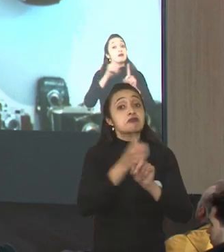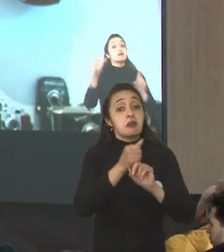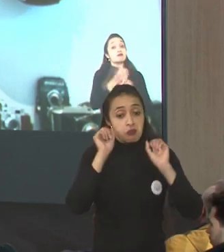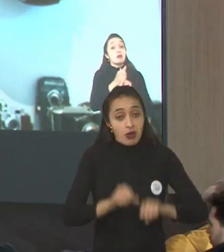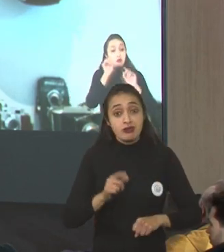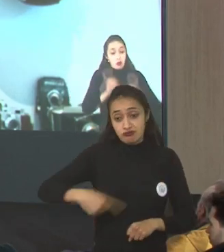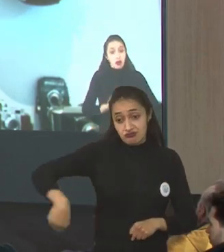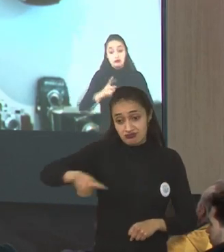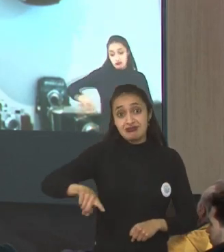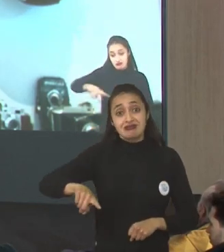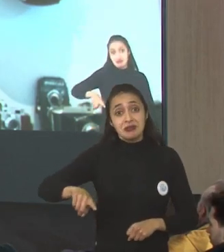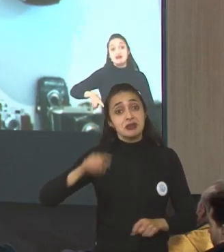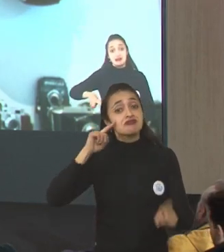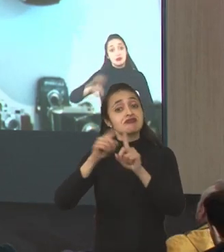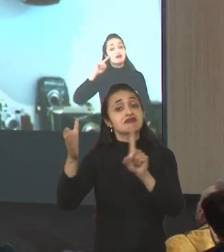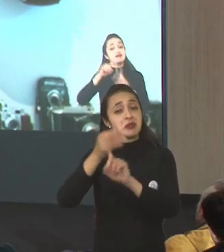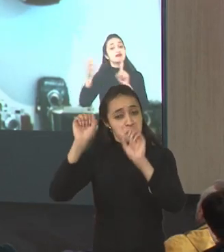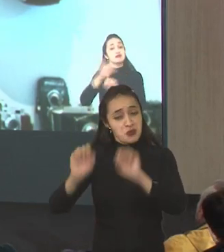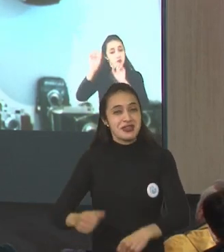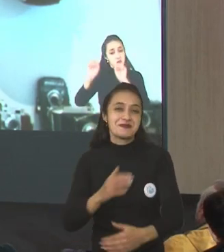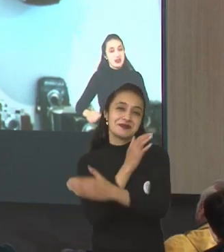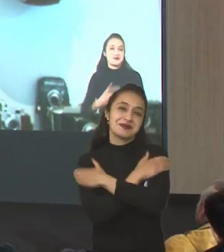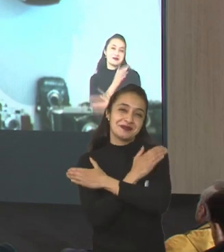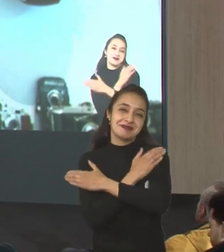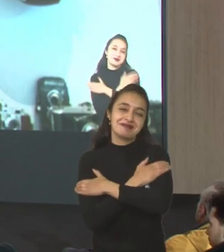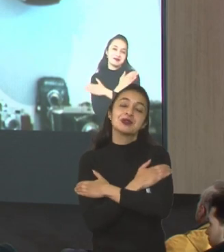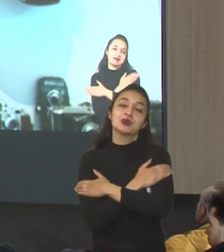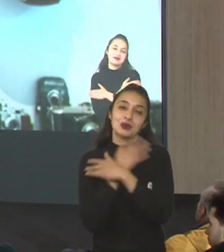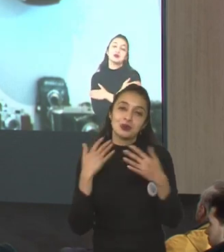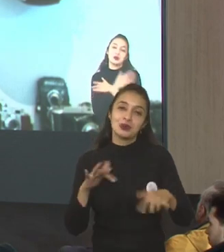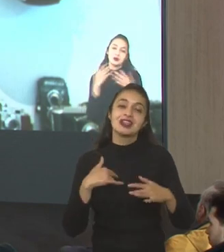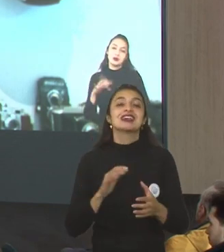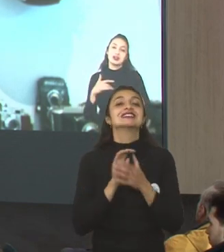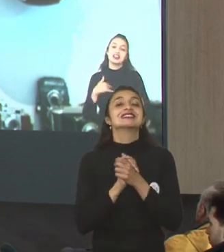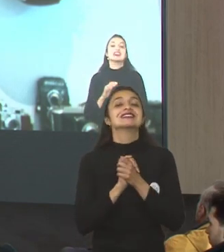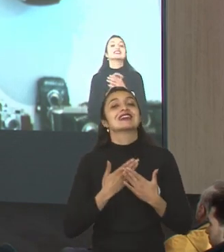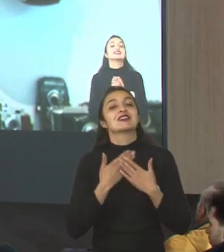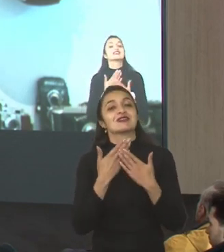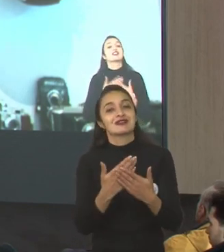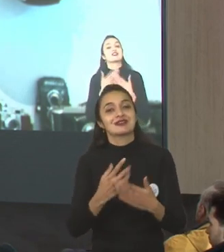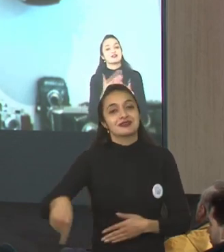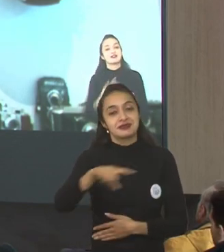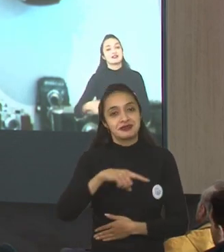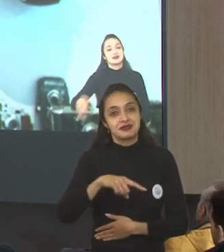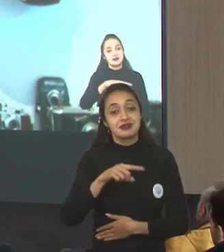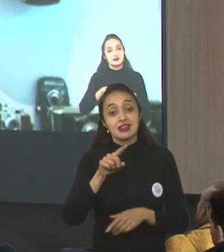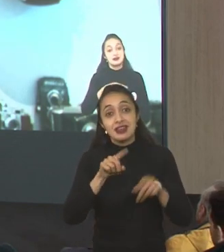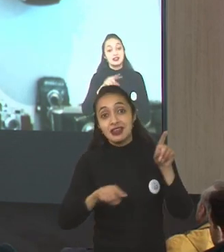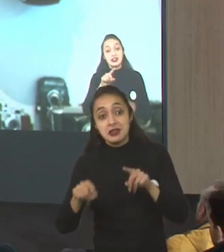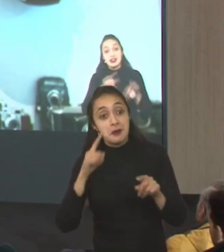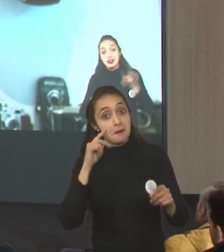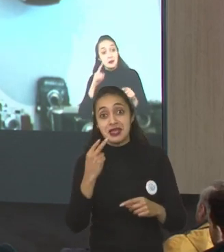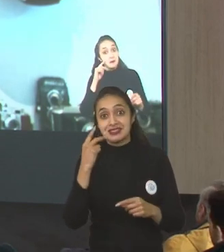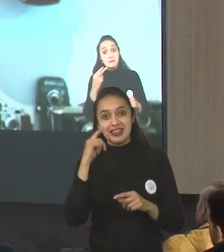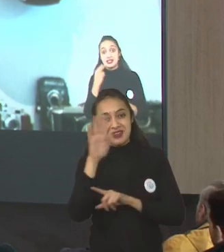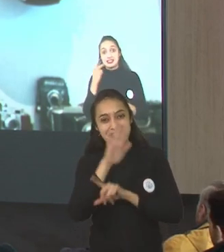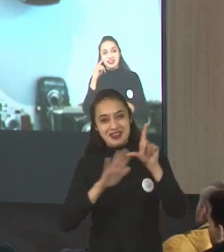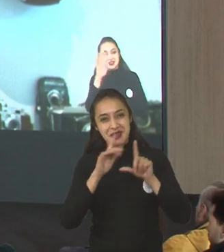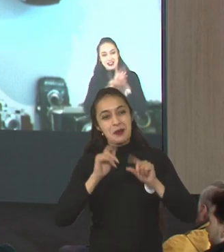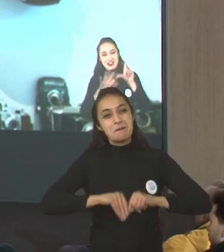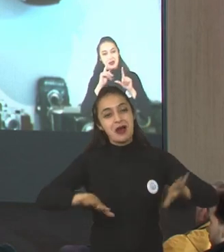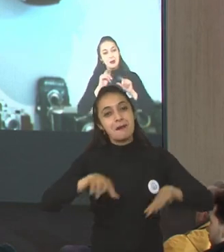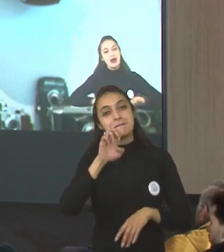hacer real. Les mando un gran abrazo, les mando muchos saludos Y a los que no se han visto Pálpito, los invito